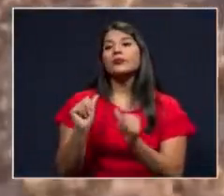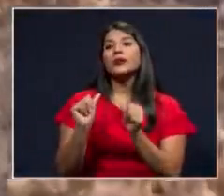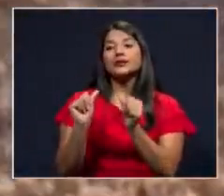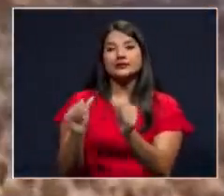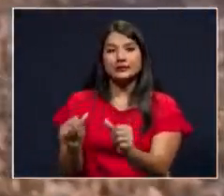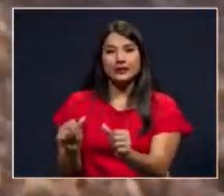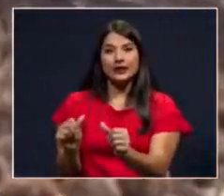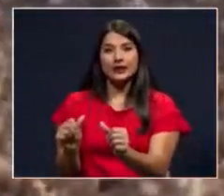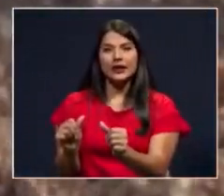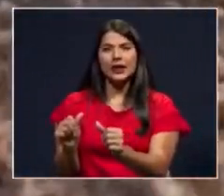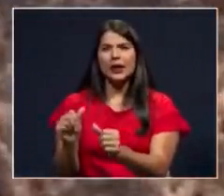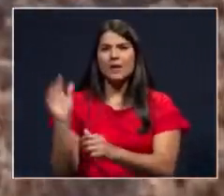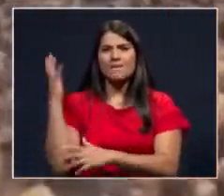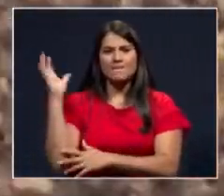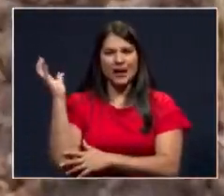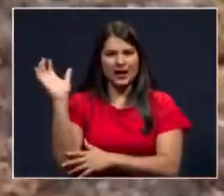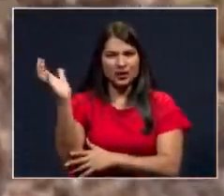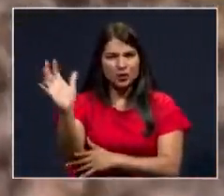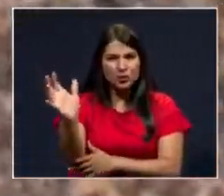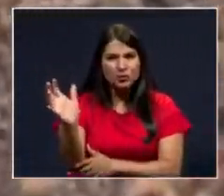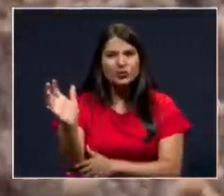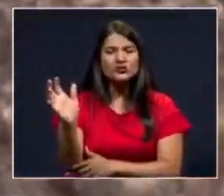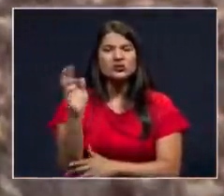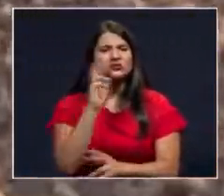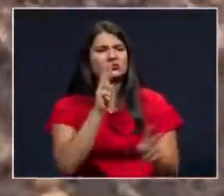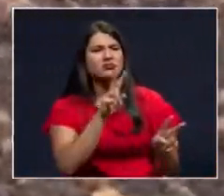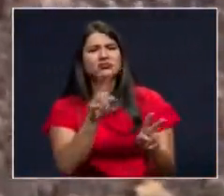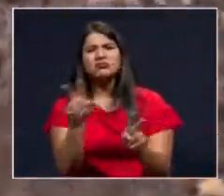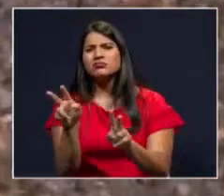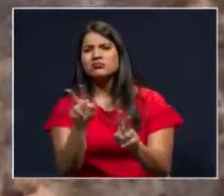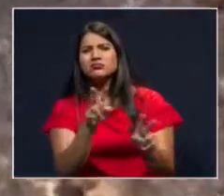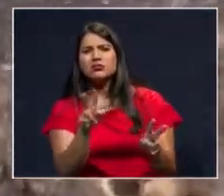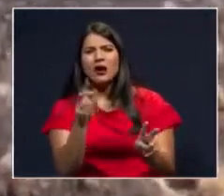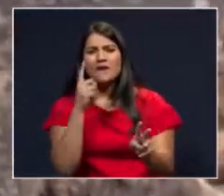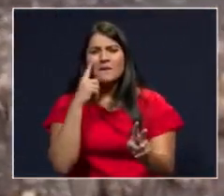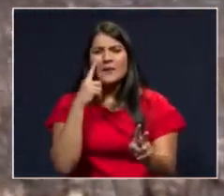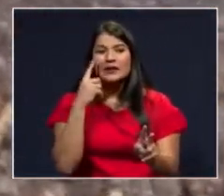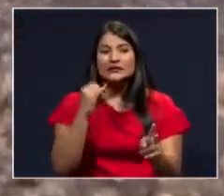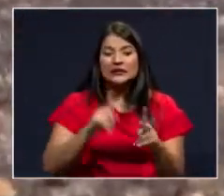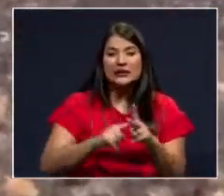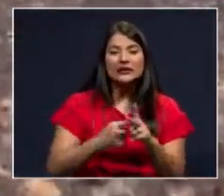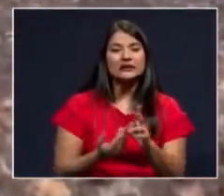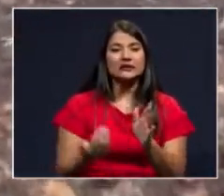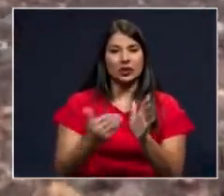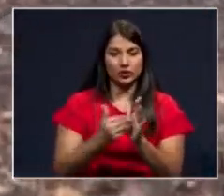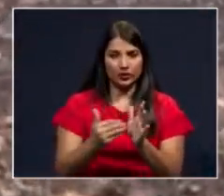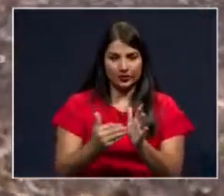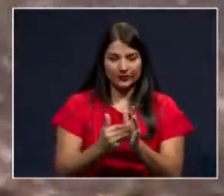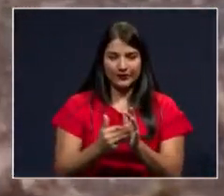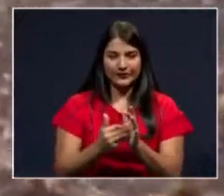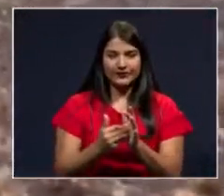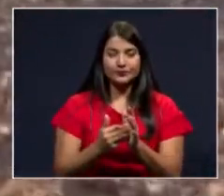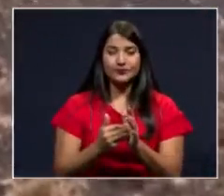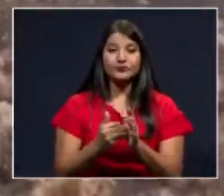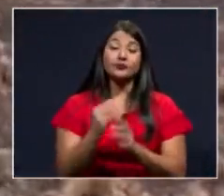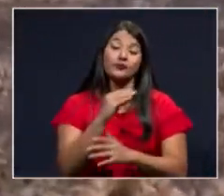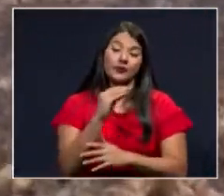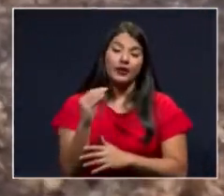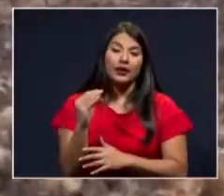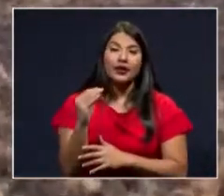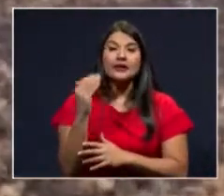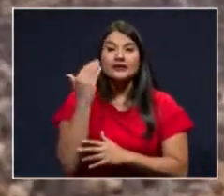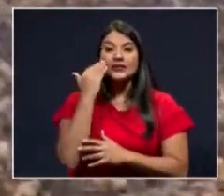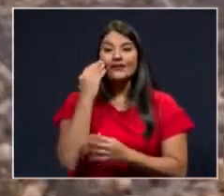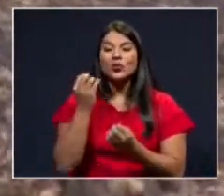mantendrán patrullas terrestres para verificar cualquier reinicio, tomando en consideración la acumulación